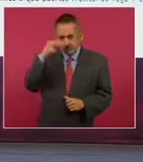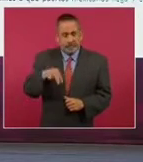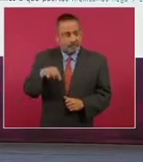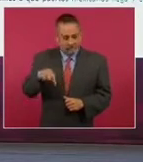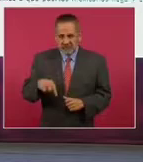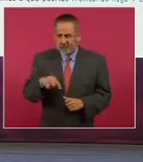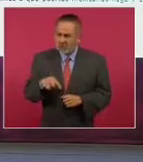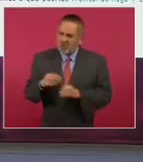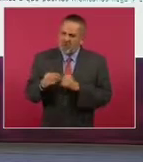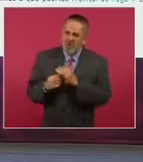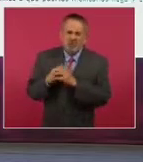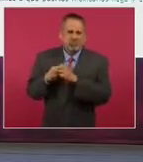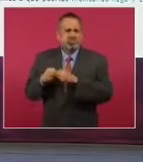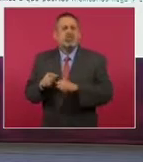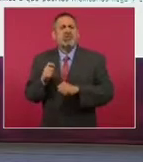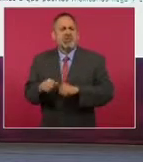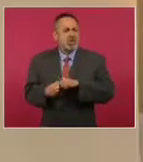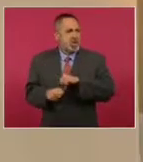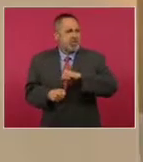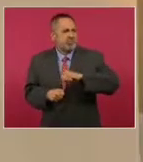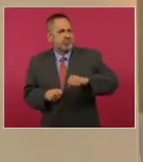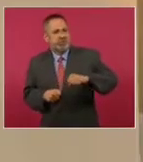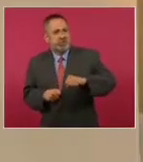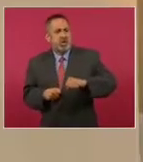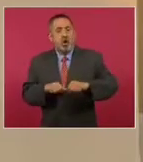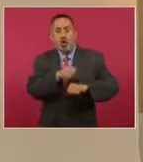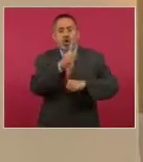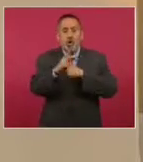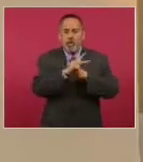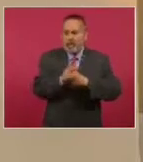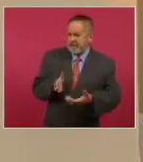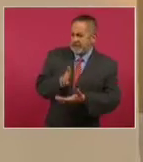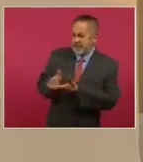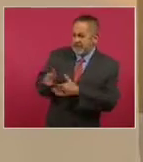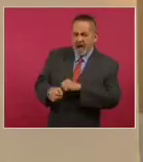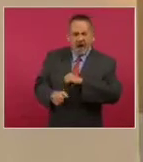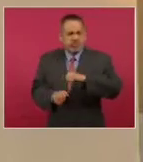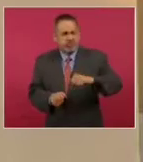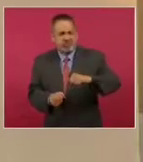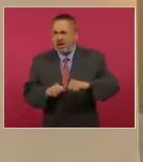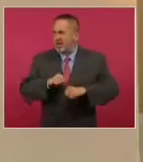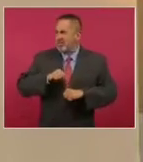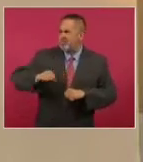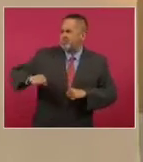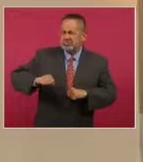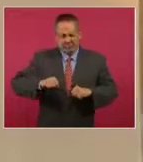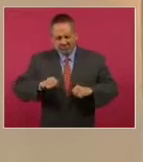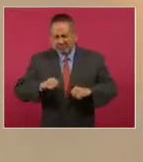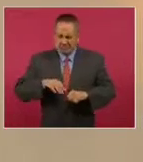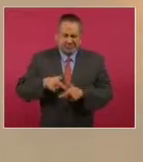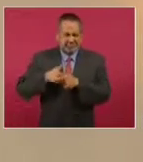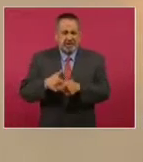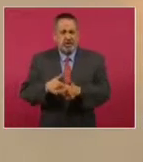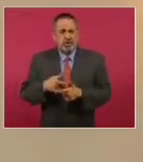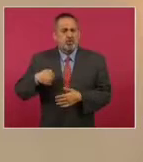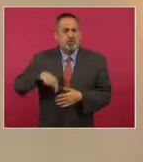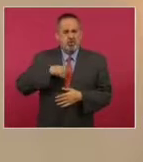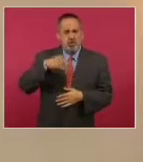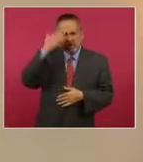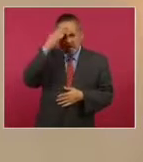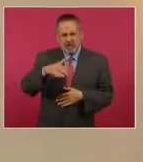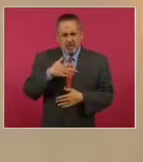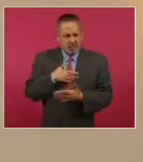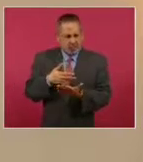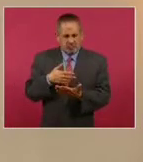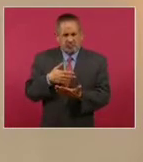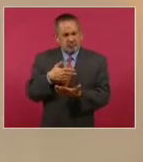México se forjó resistiendo invasiones y actos de prepotencia y sabemos enfrentarlos con